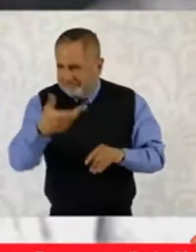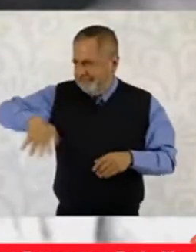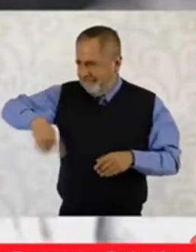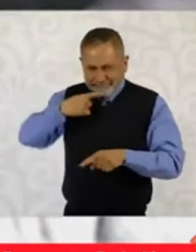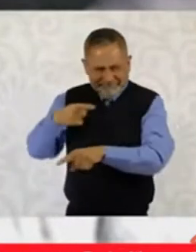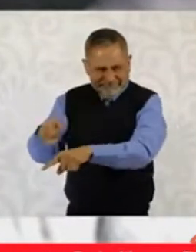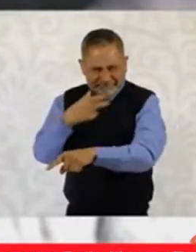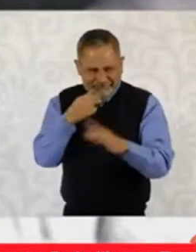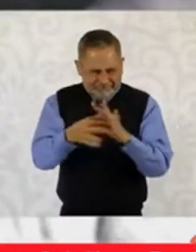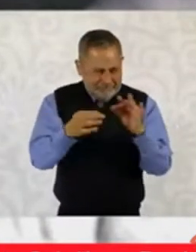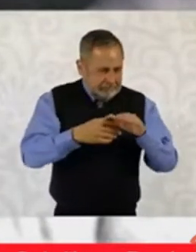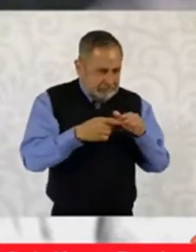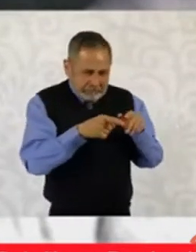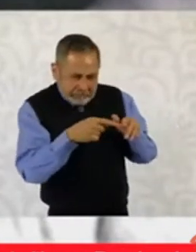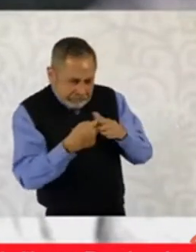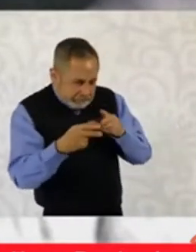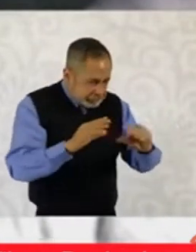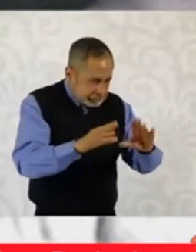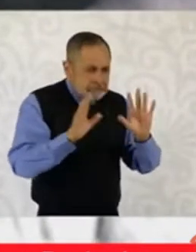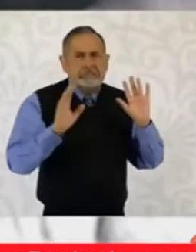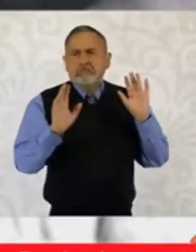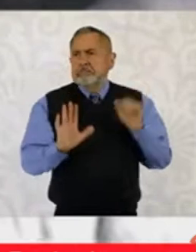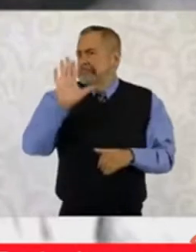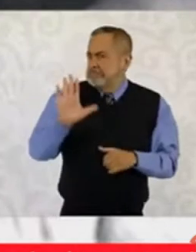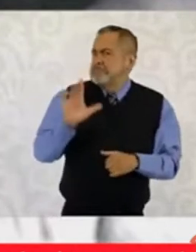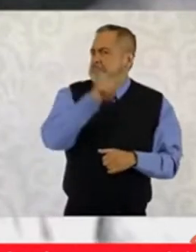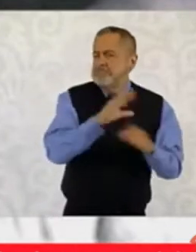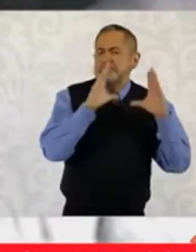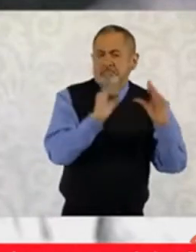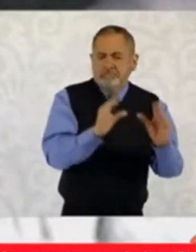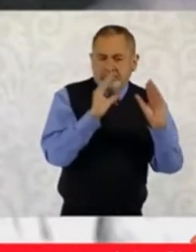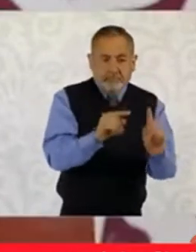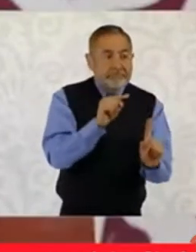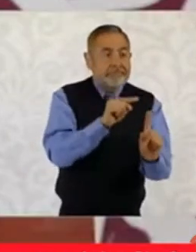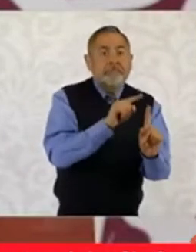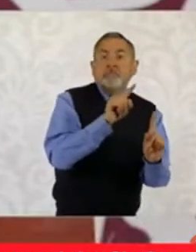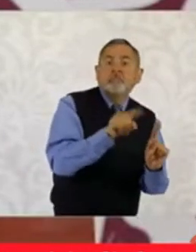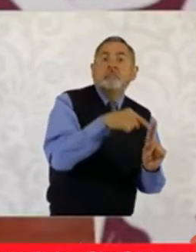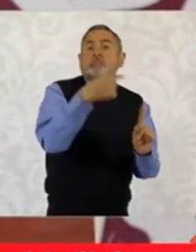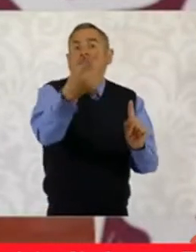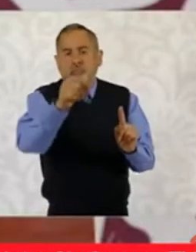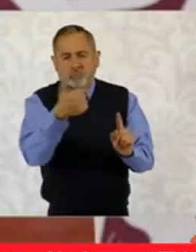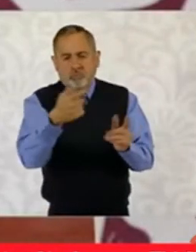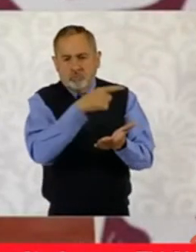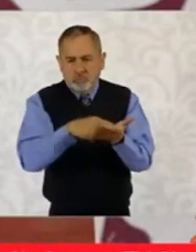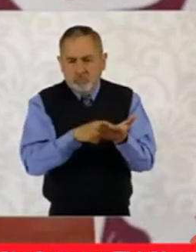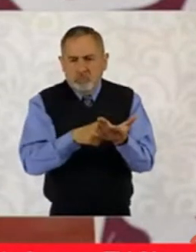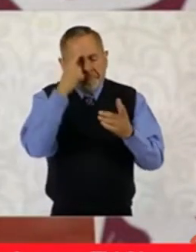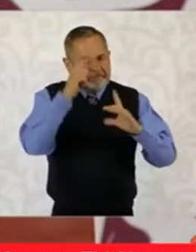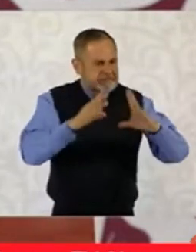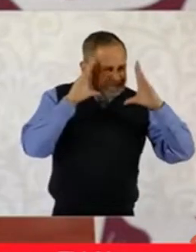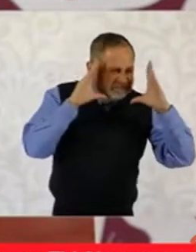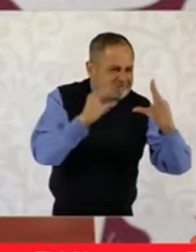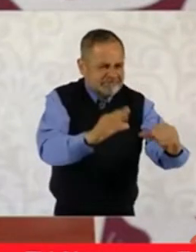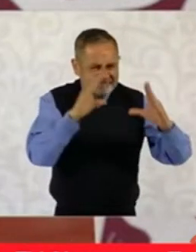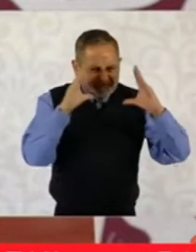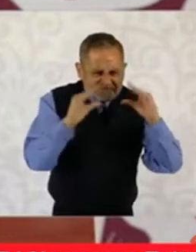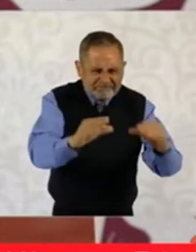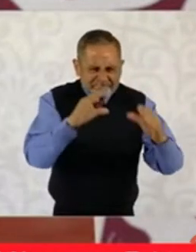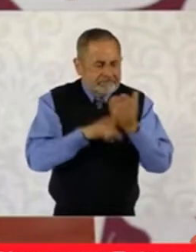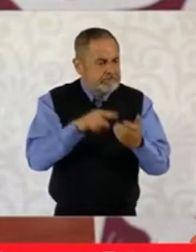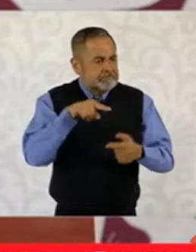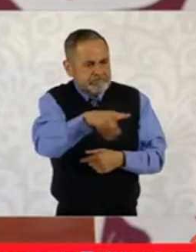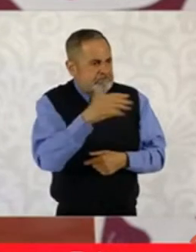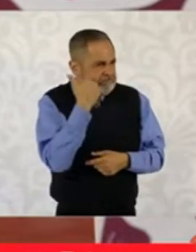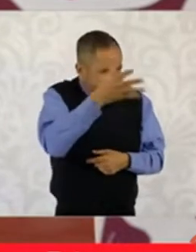y teníamos confirmado que ese y otro punto que también fue asegurado eran lugares para adiestrar a sujetos que